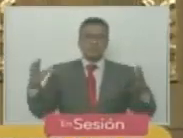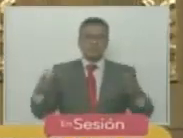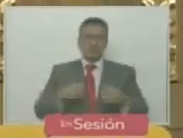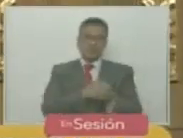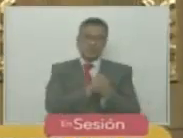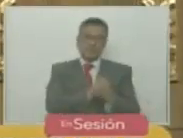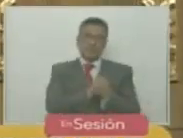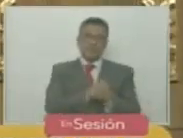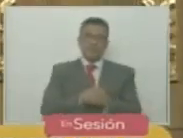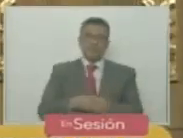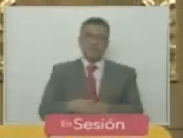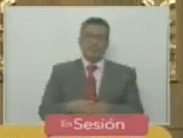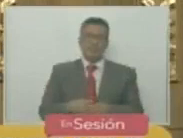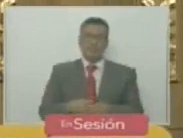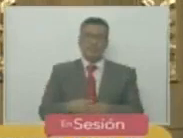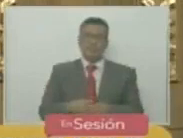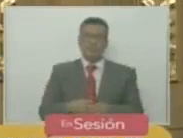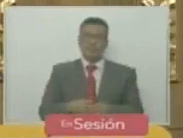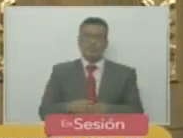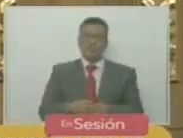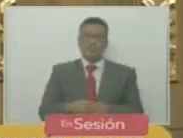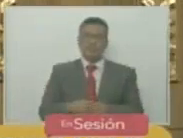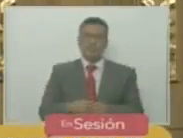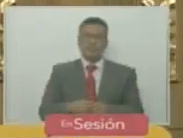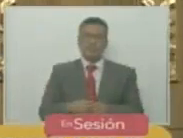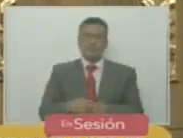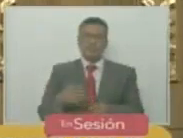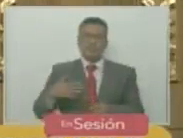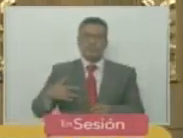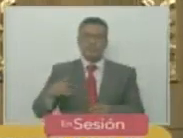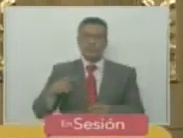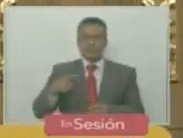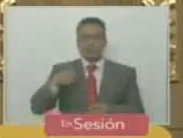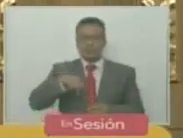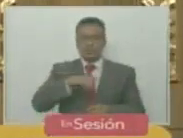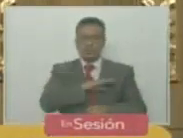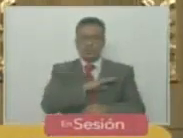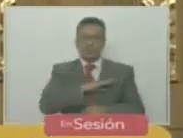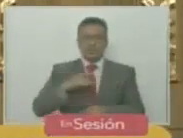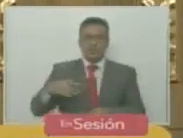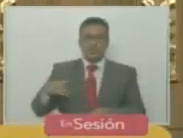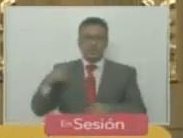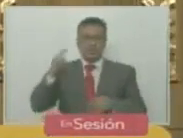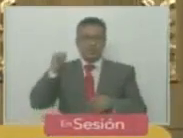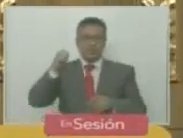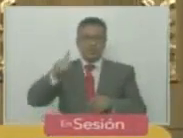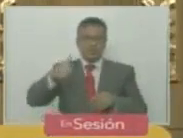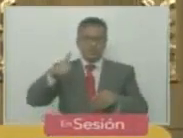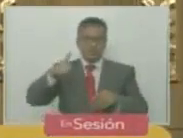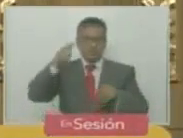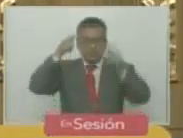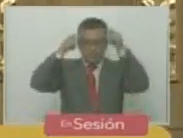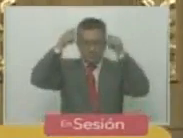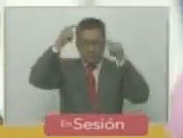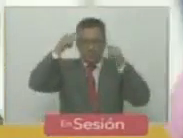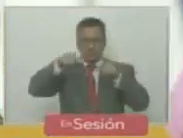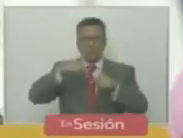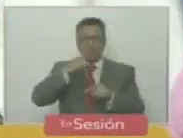amor que sentí, que siento por el comandante eterno Hugo Chávez